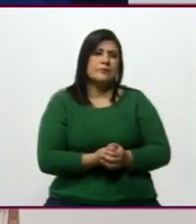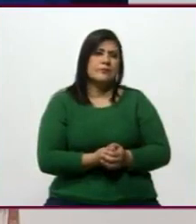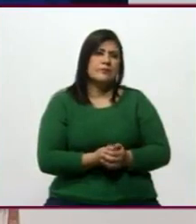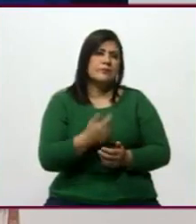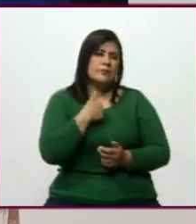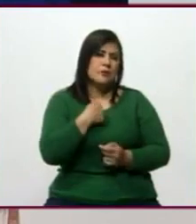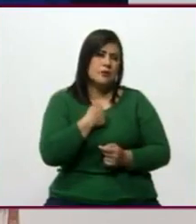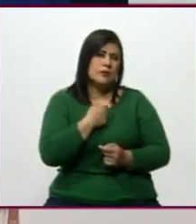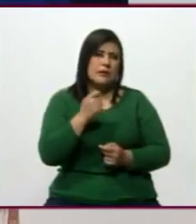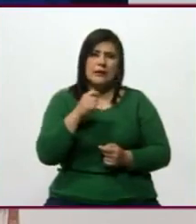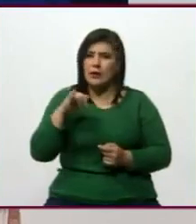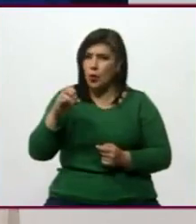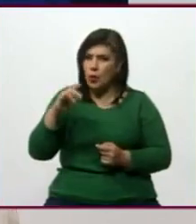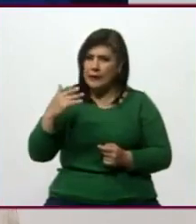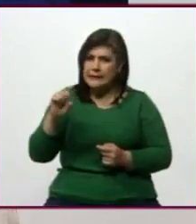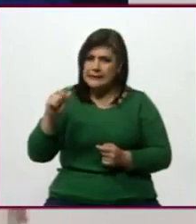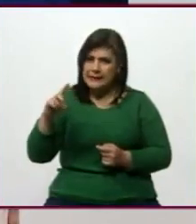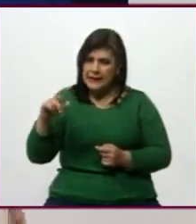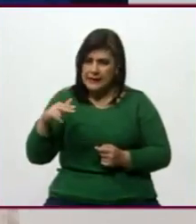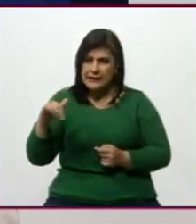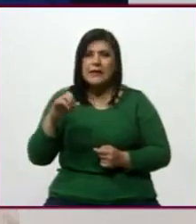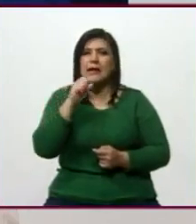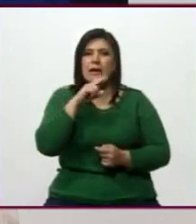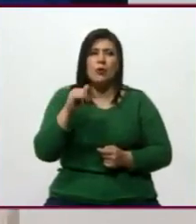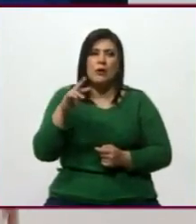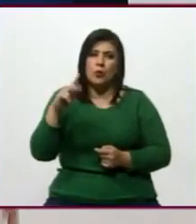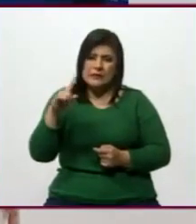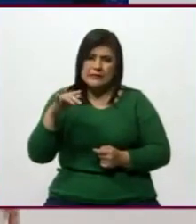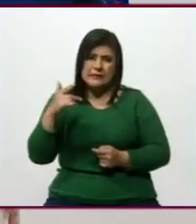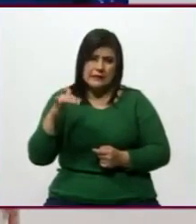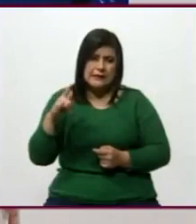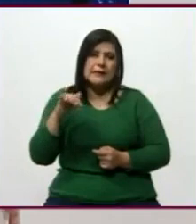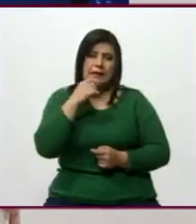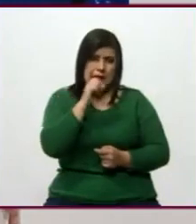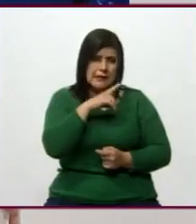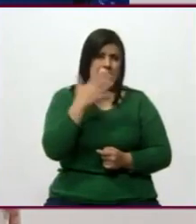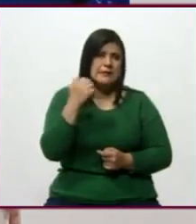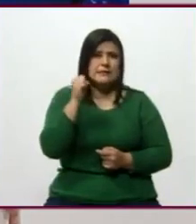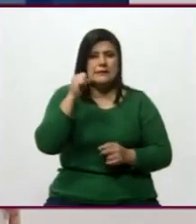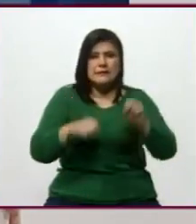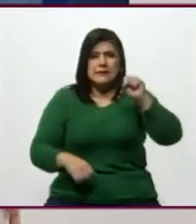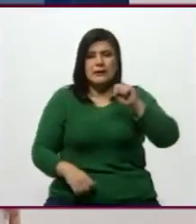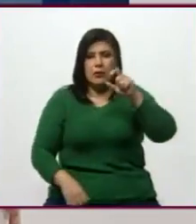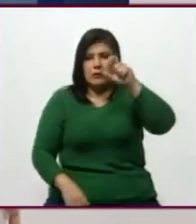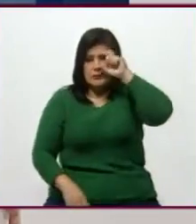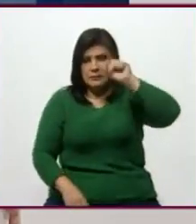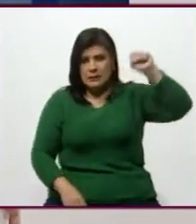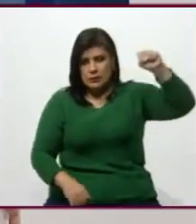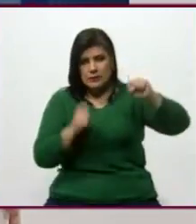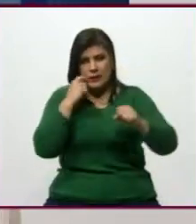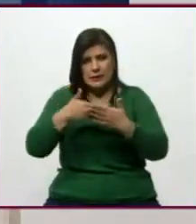trabajo el jorge saldaña cuando yo inicié mi trabajo profesional